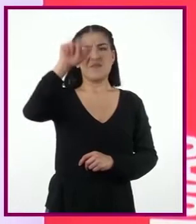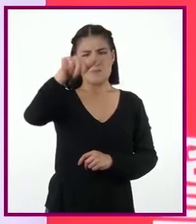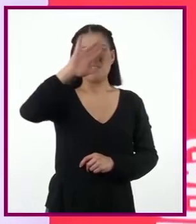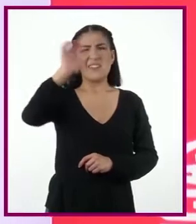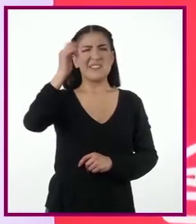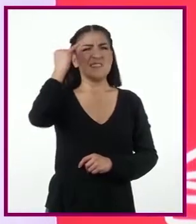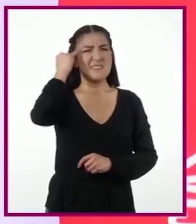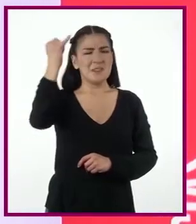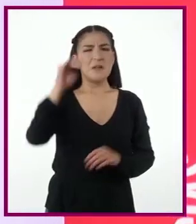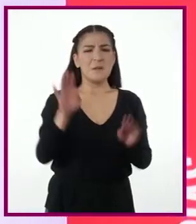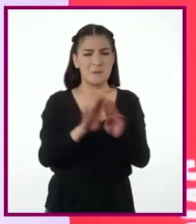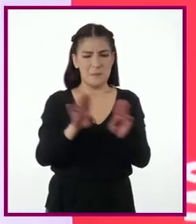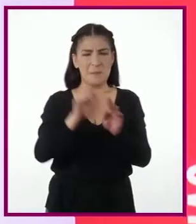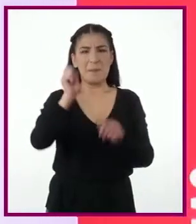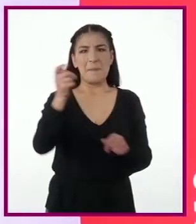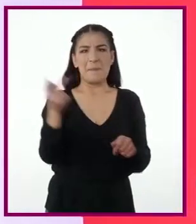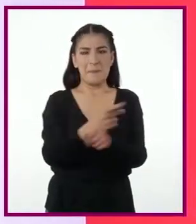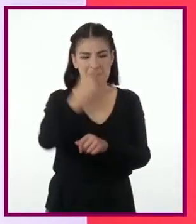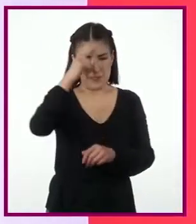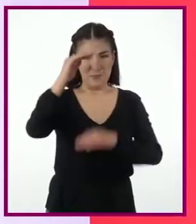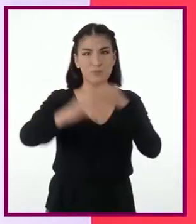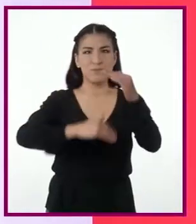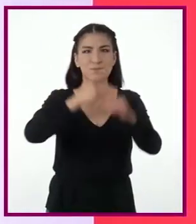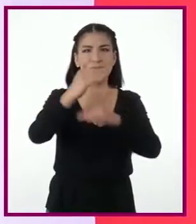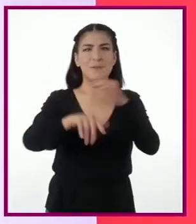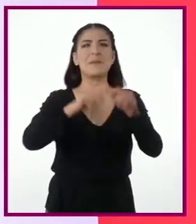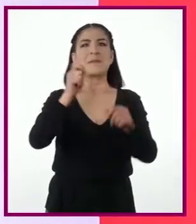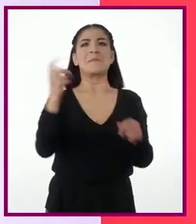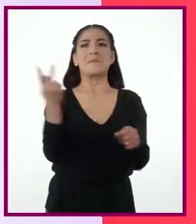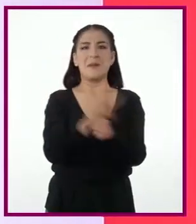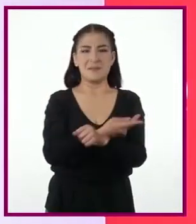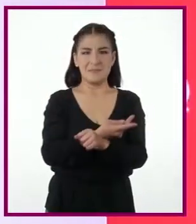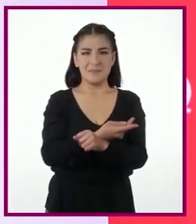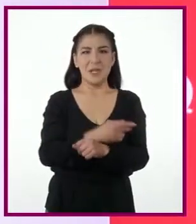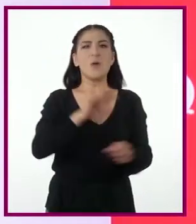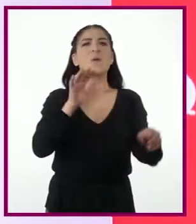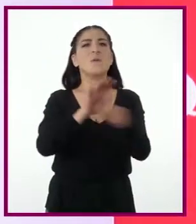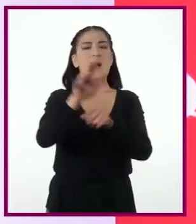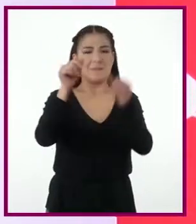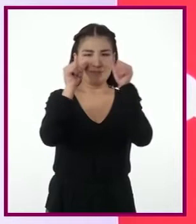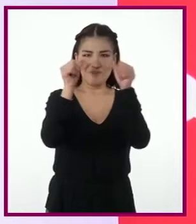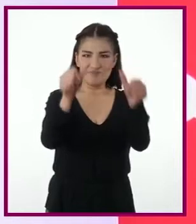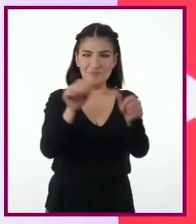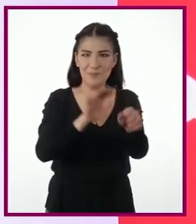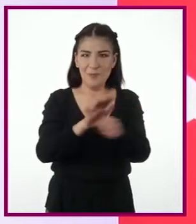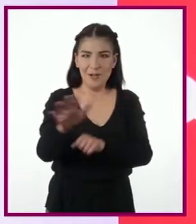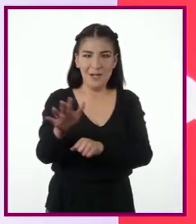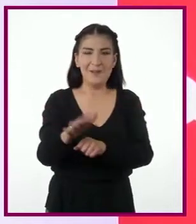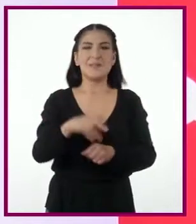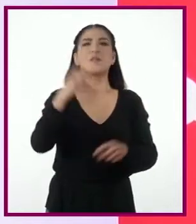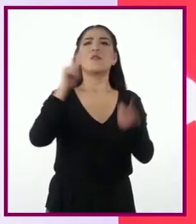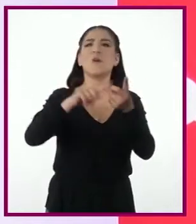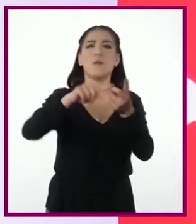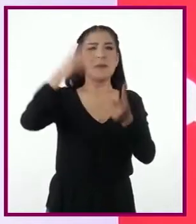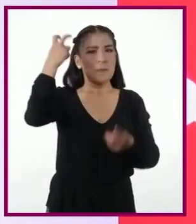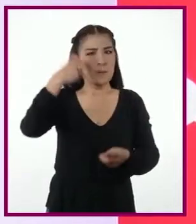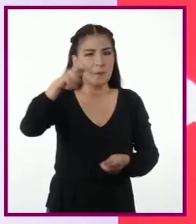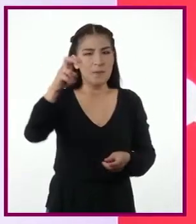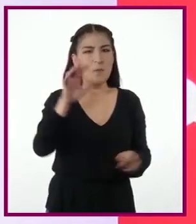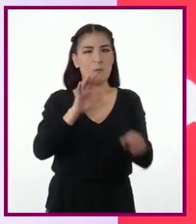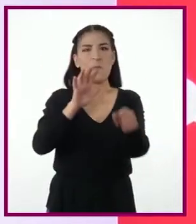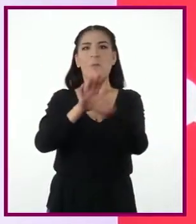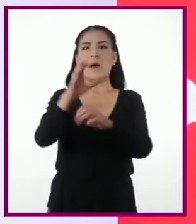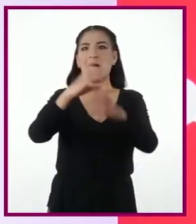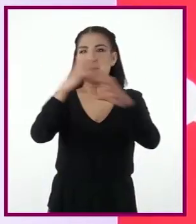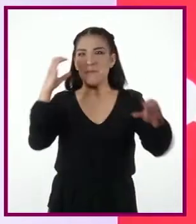que pasar para obtener sus conclusiones? ¿Qué fue lo que observó? ¿A dónde viajó? ¿Y en qué medio de transporte lo